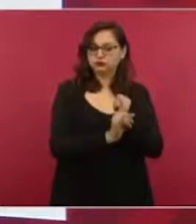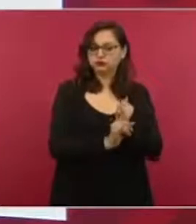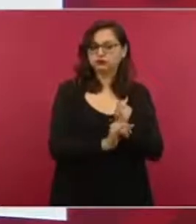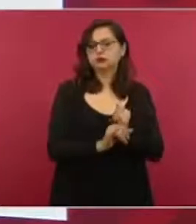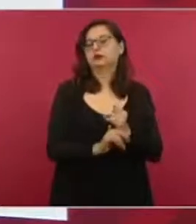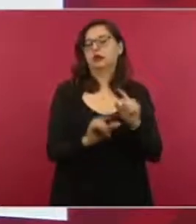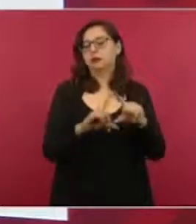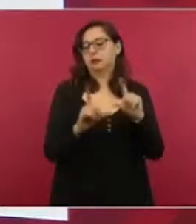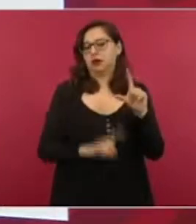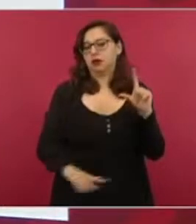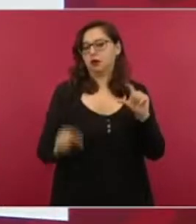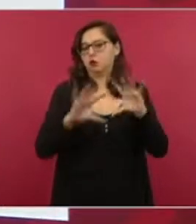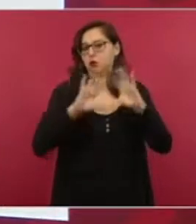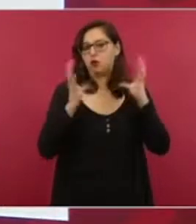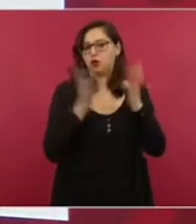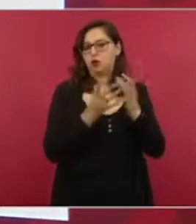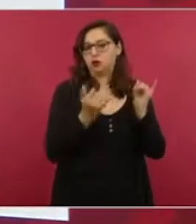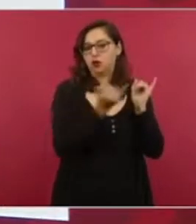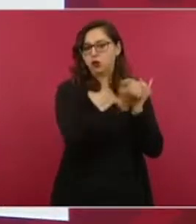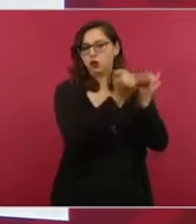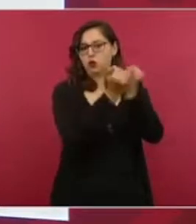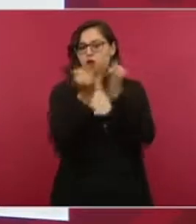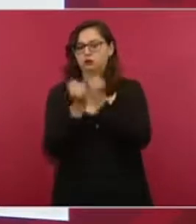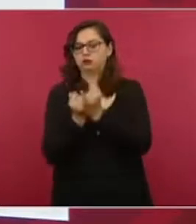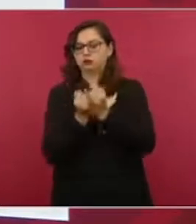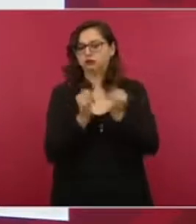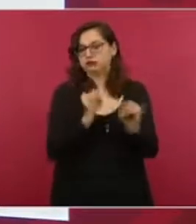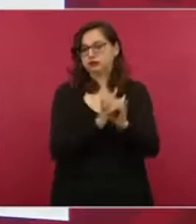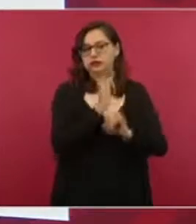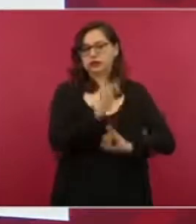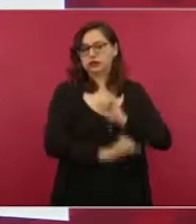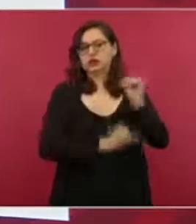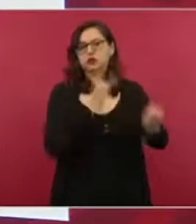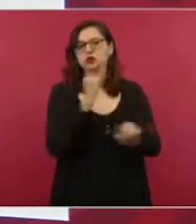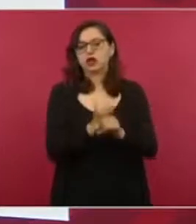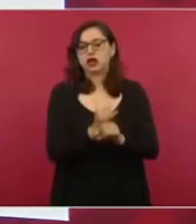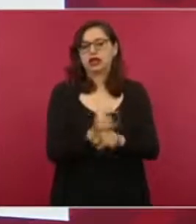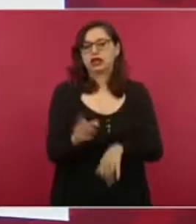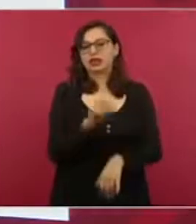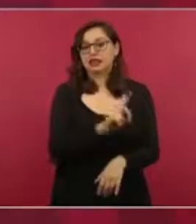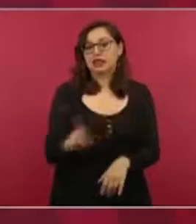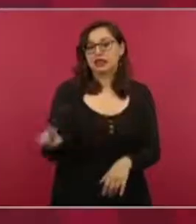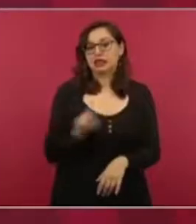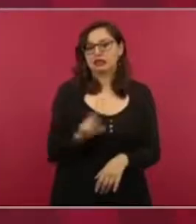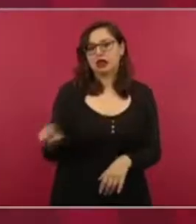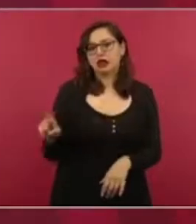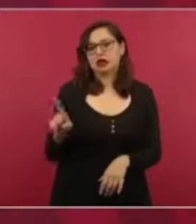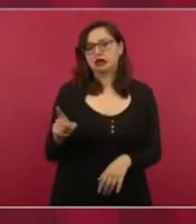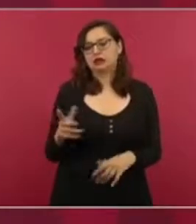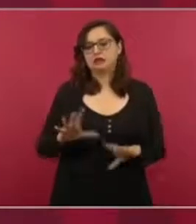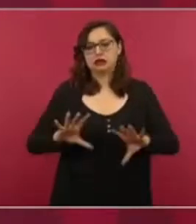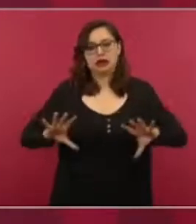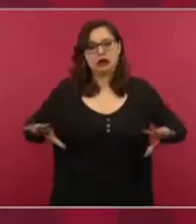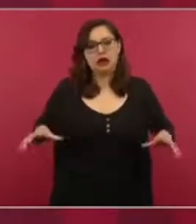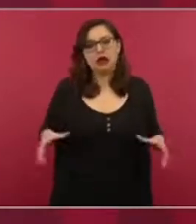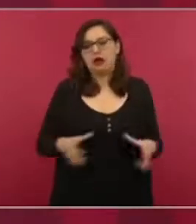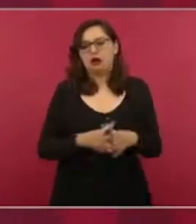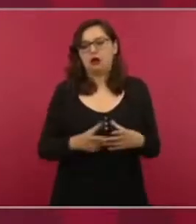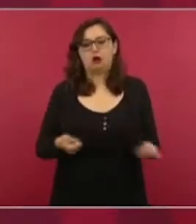del mundo, la internacional de la derecha, que controla todo lo